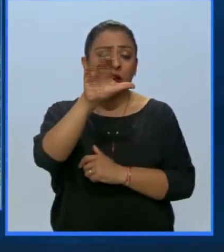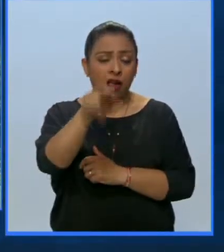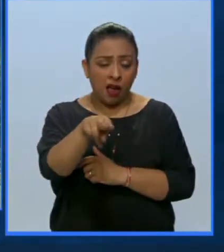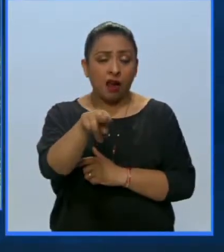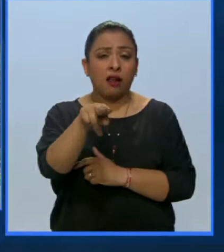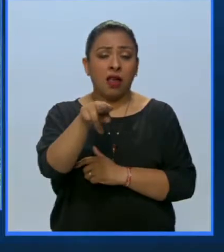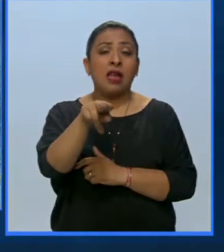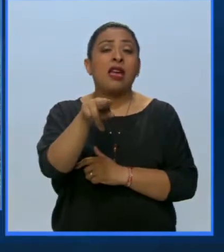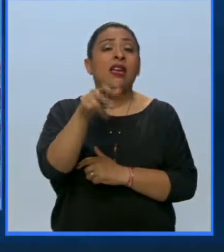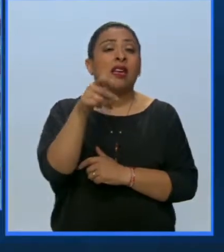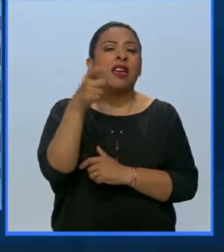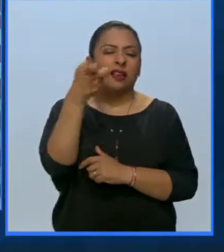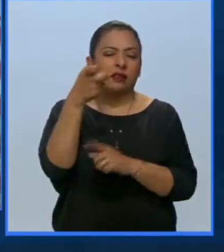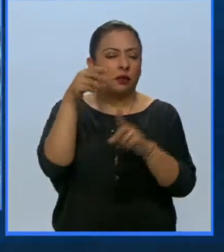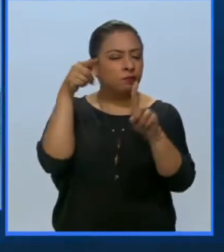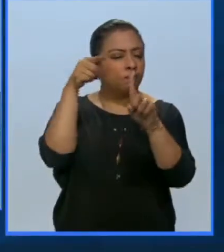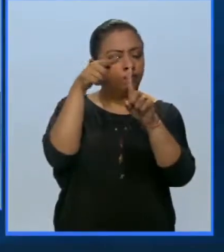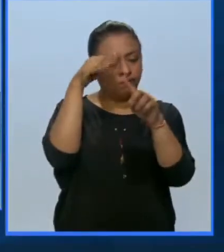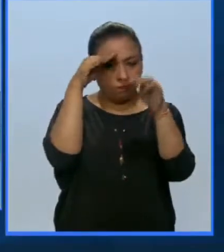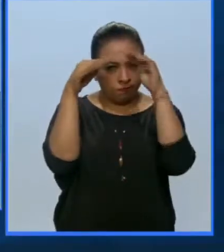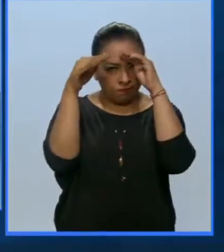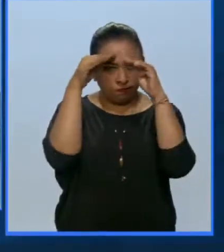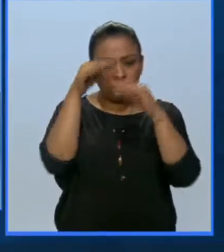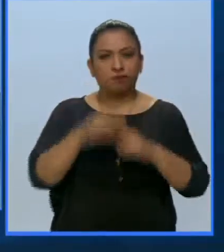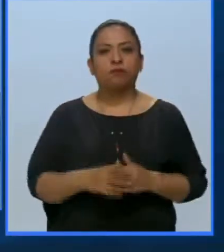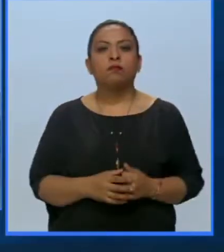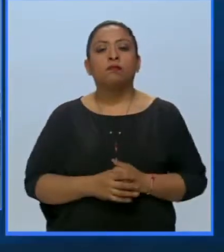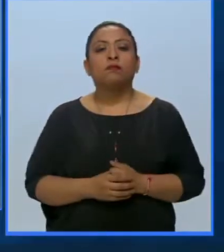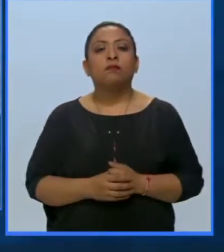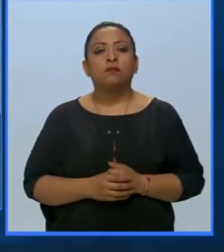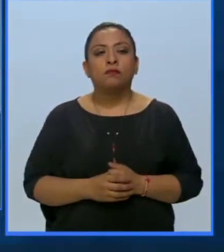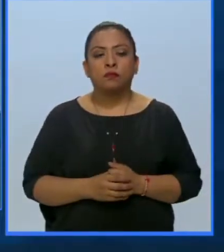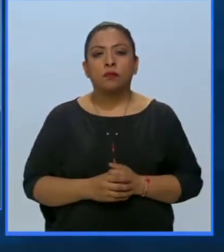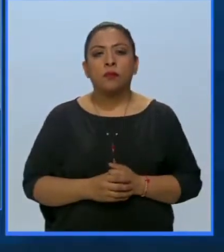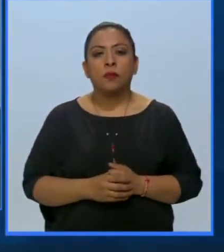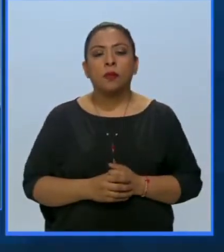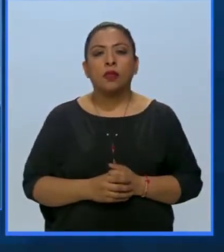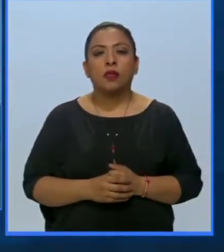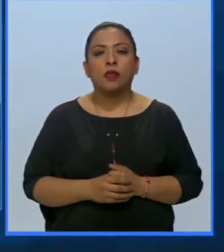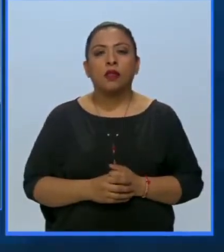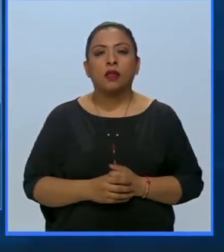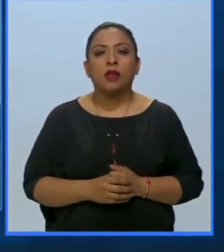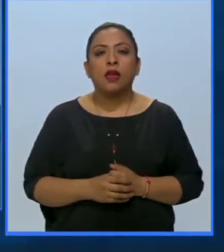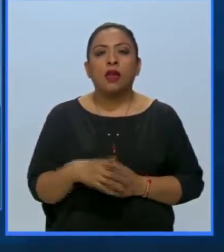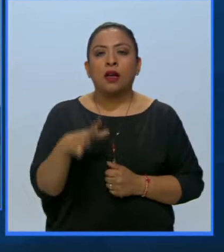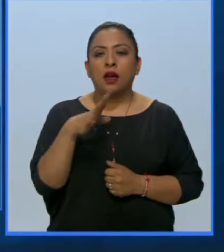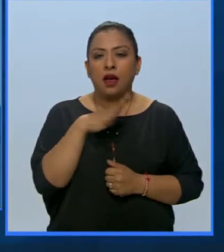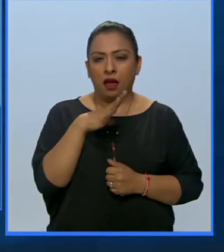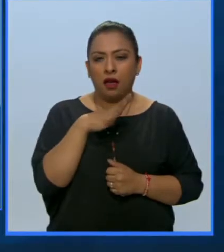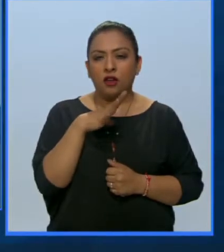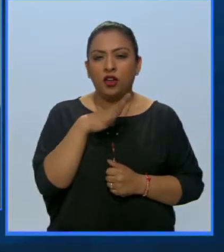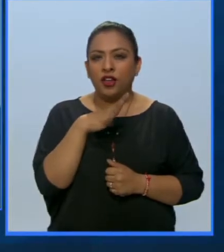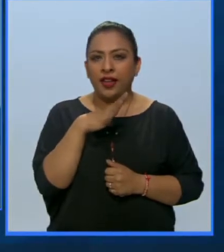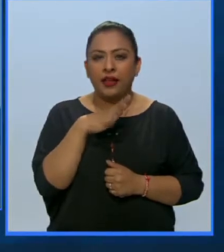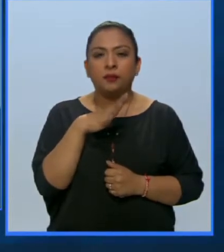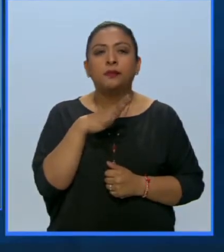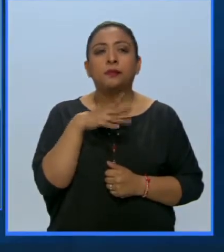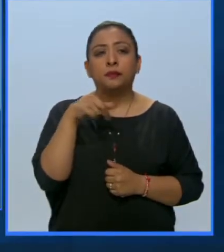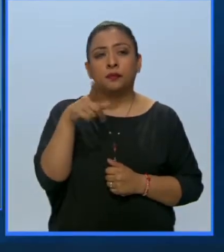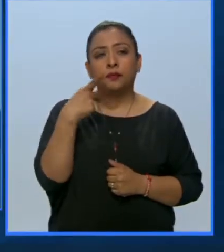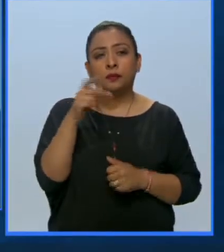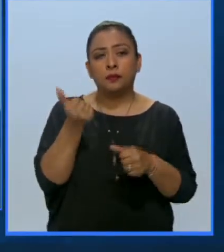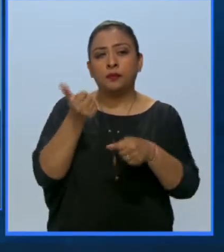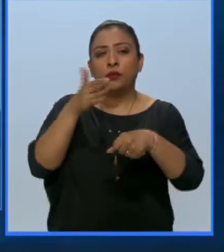Norte fue motivo de su reflexión. Taking a look at what it would mean to disrupt that, even